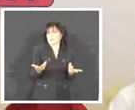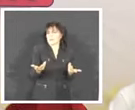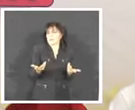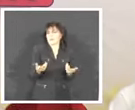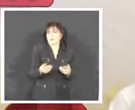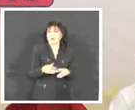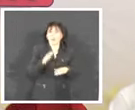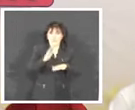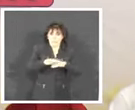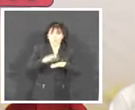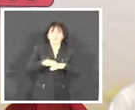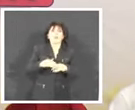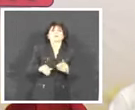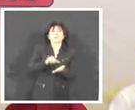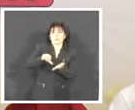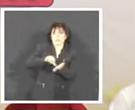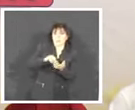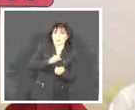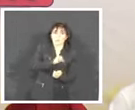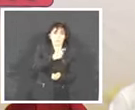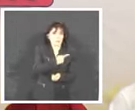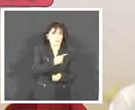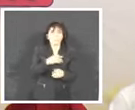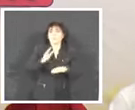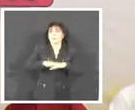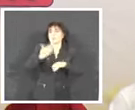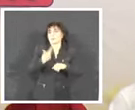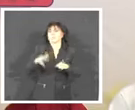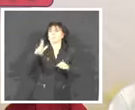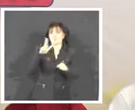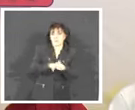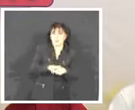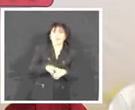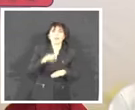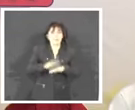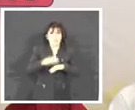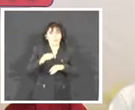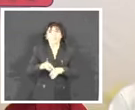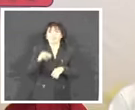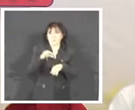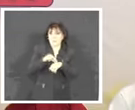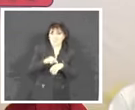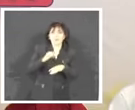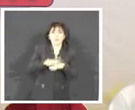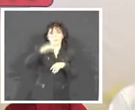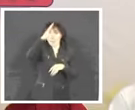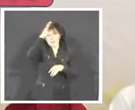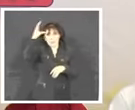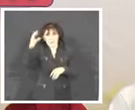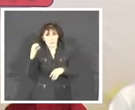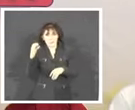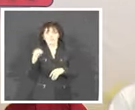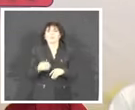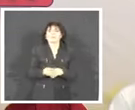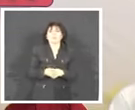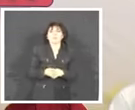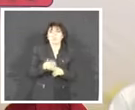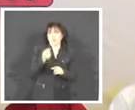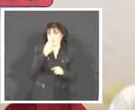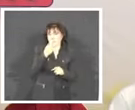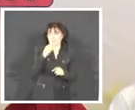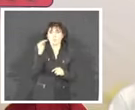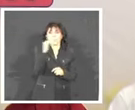Más centros de salud, más hospitales, más médicos, más enfermeras y